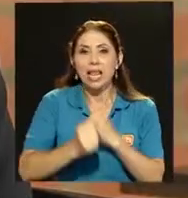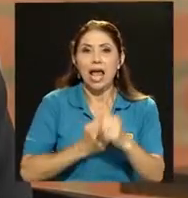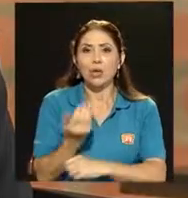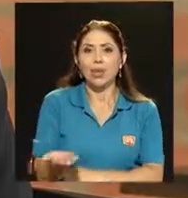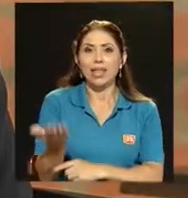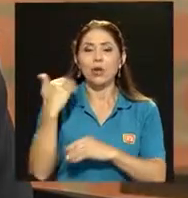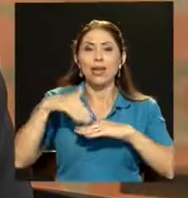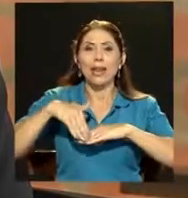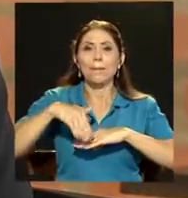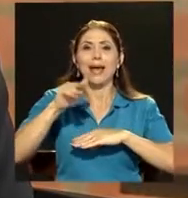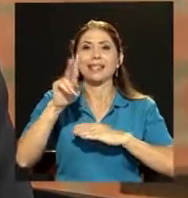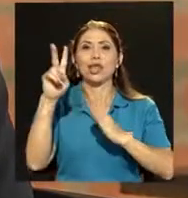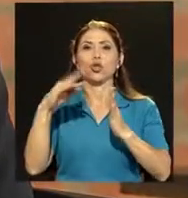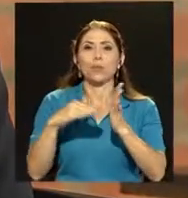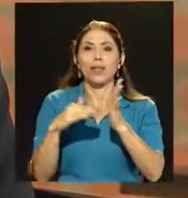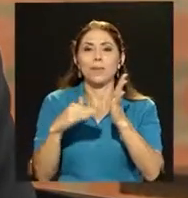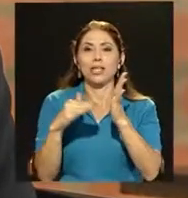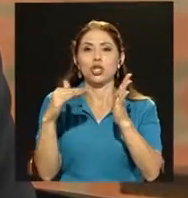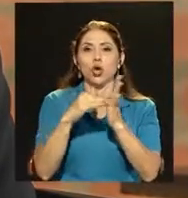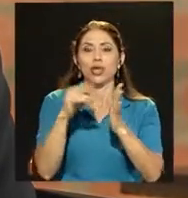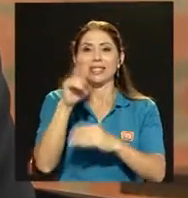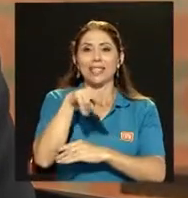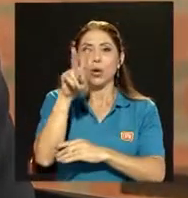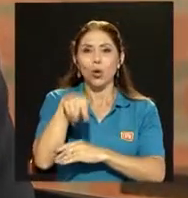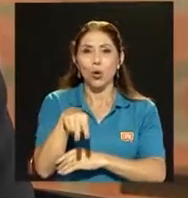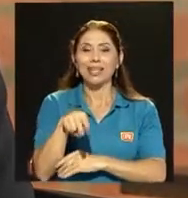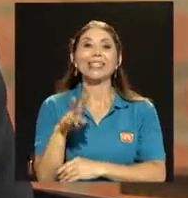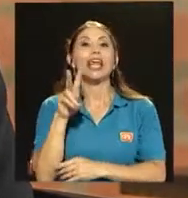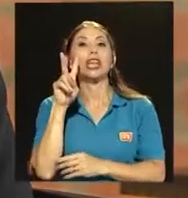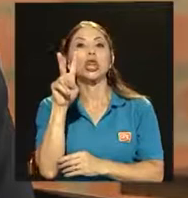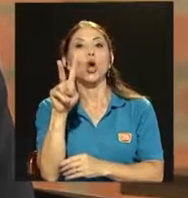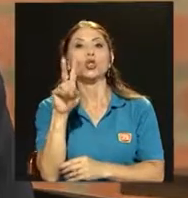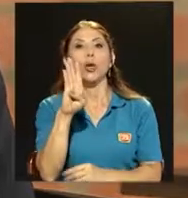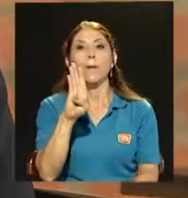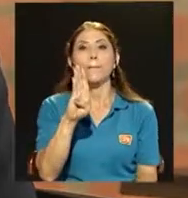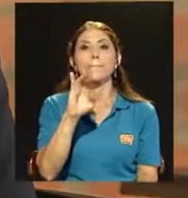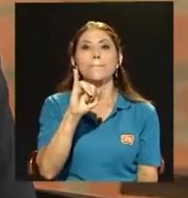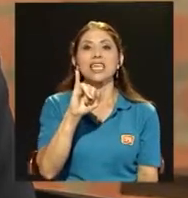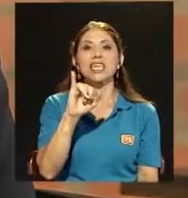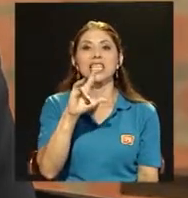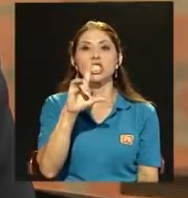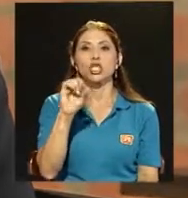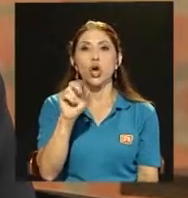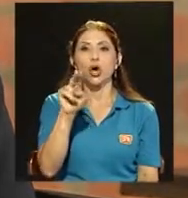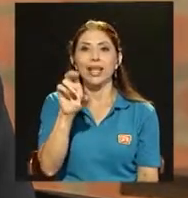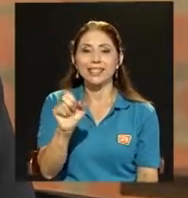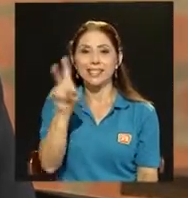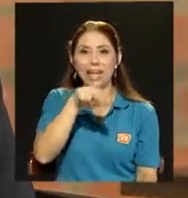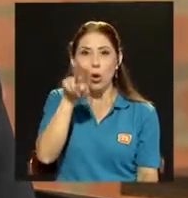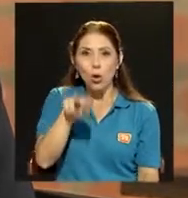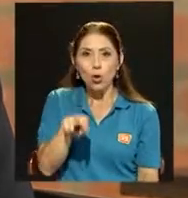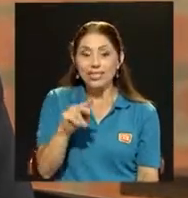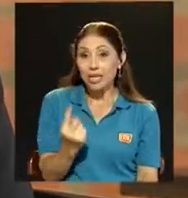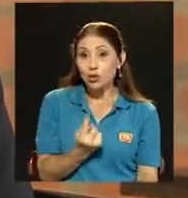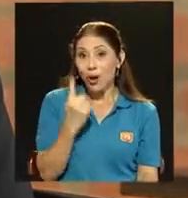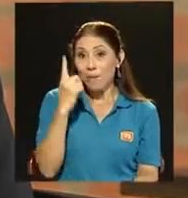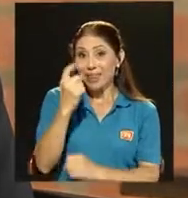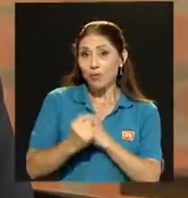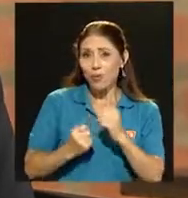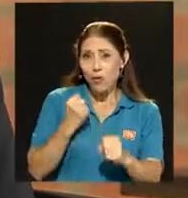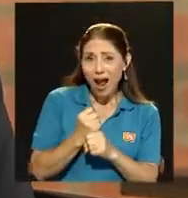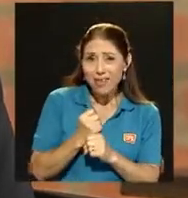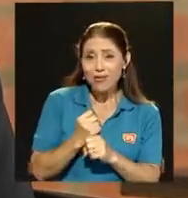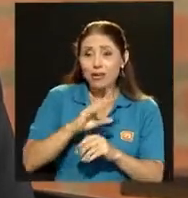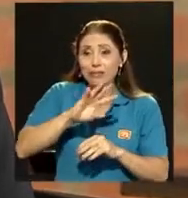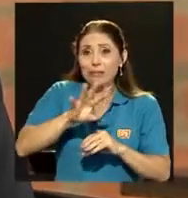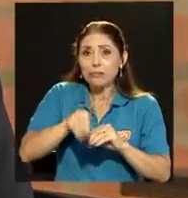de 2,000 millones de colones, 2 billones de colones, solo en un año, el cual se va acumulando, ¿verdad? Y